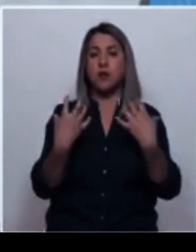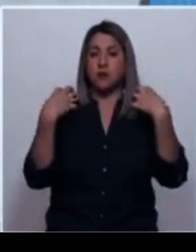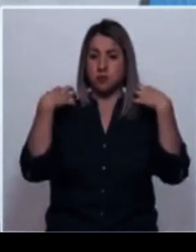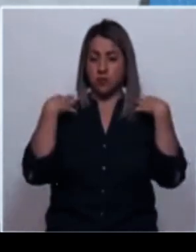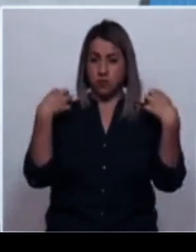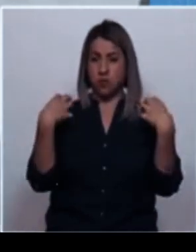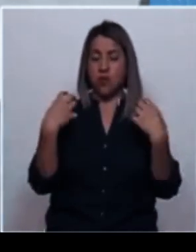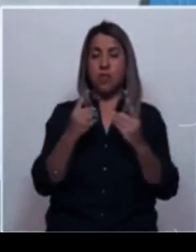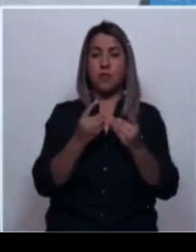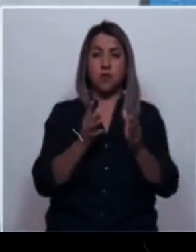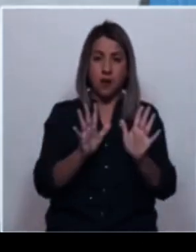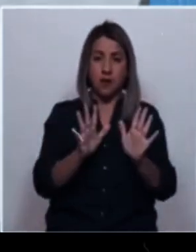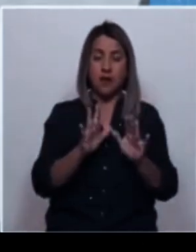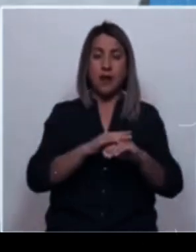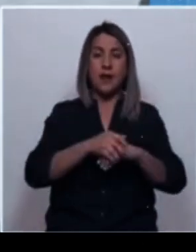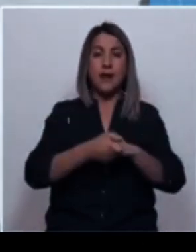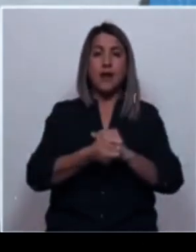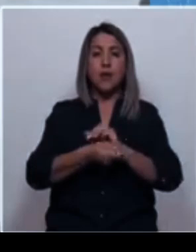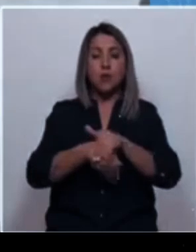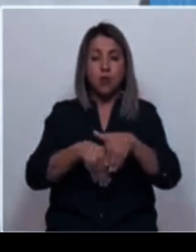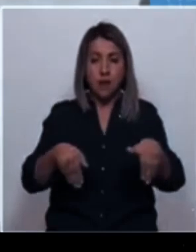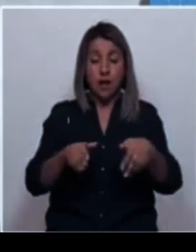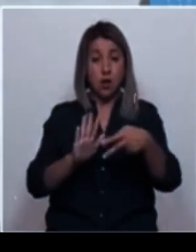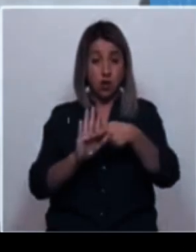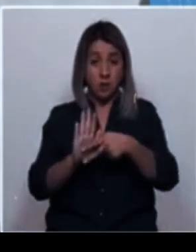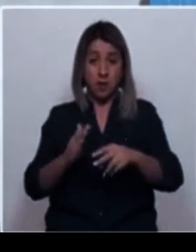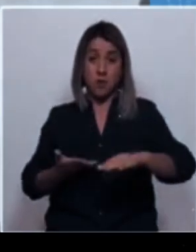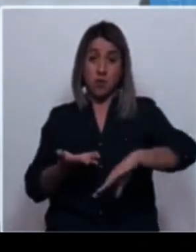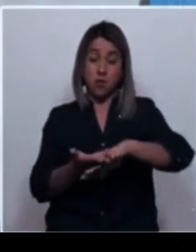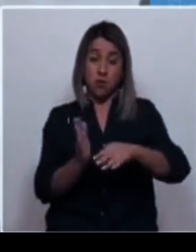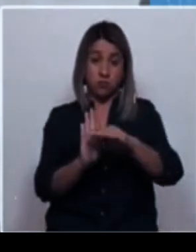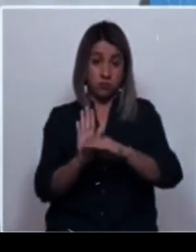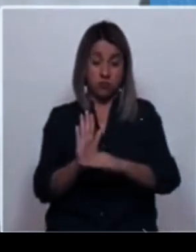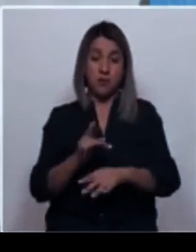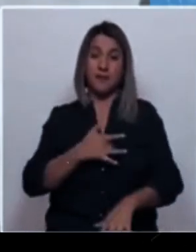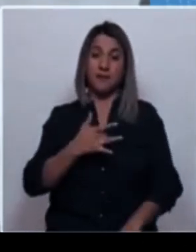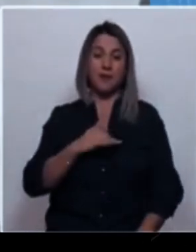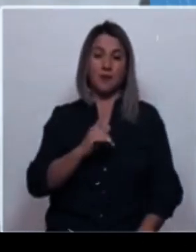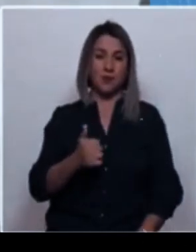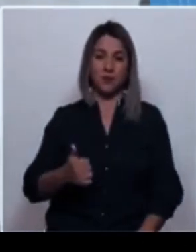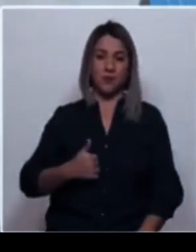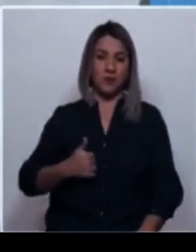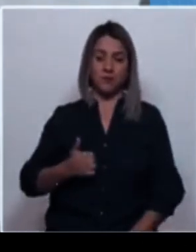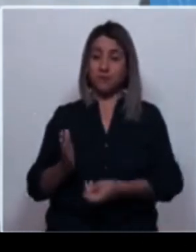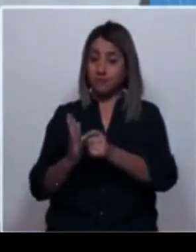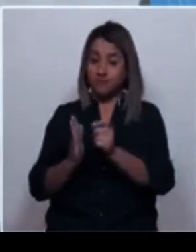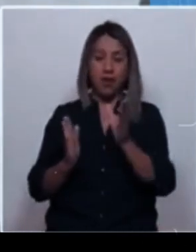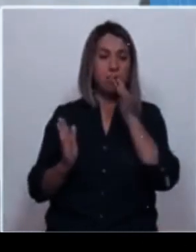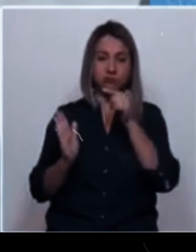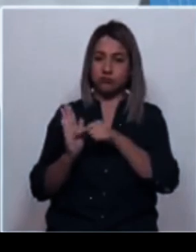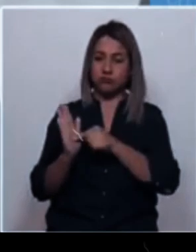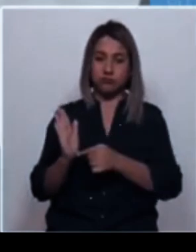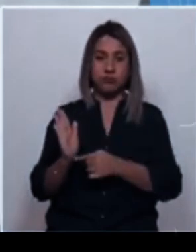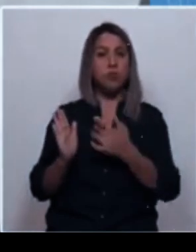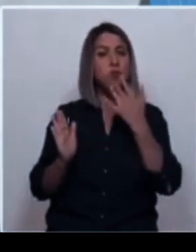democrática y neutral en este sentido las normas propuestas lamentablemente no cumplen con estos requisitos porque